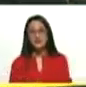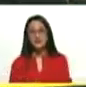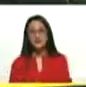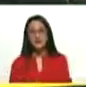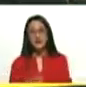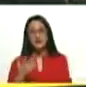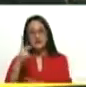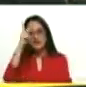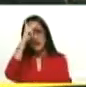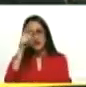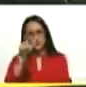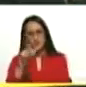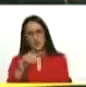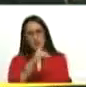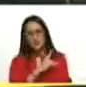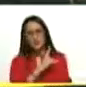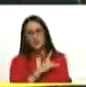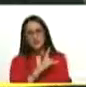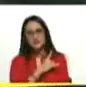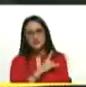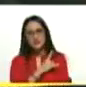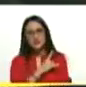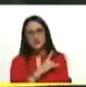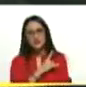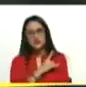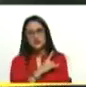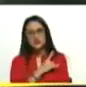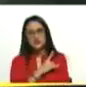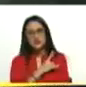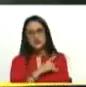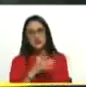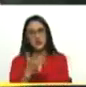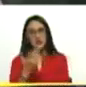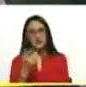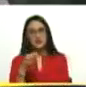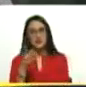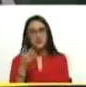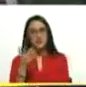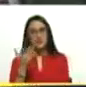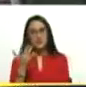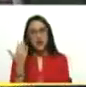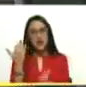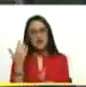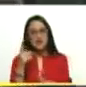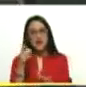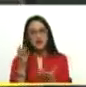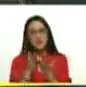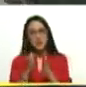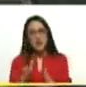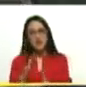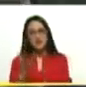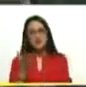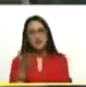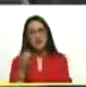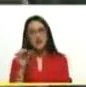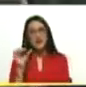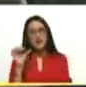Tarek, tú estabas en la universidad, eras un muchacho imberbe, estudiante de criminología.